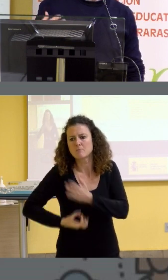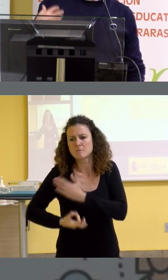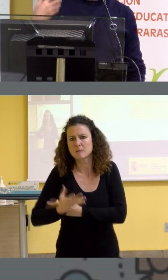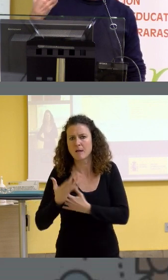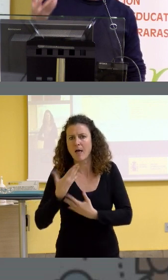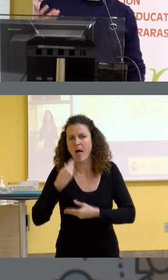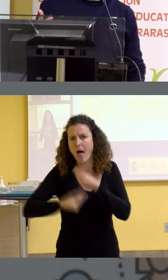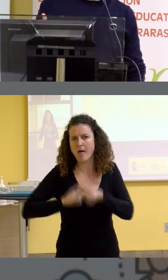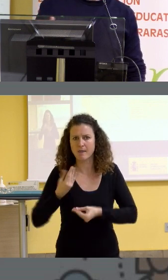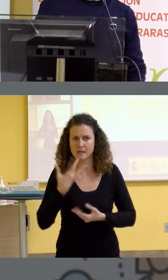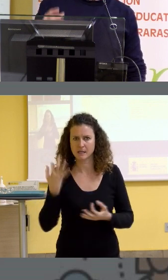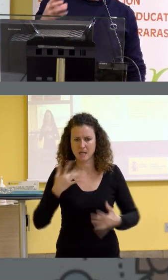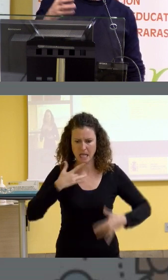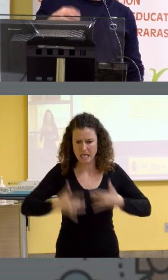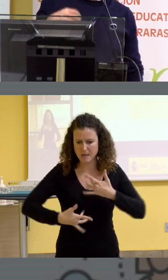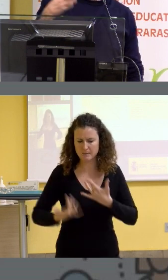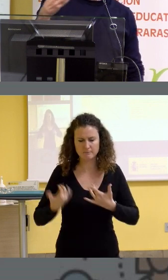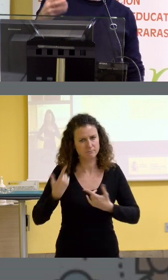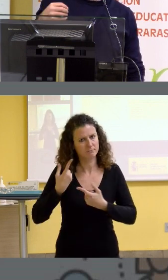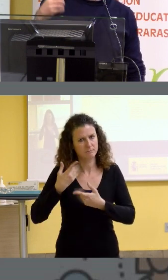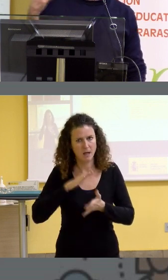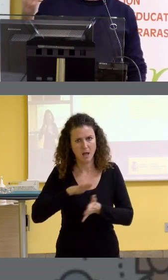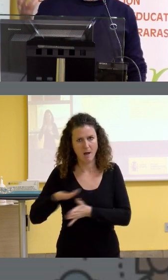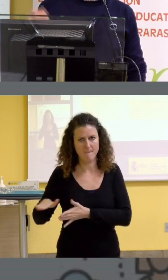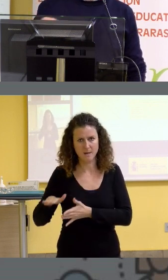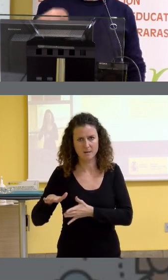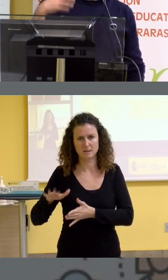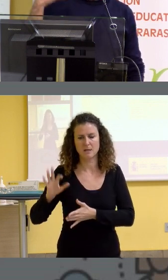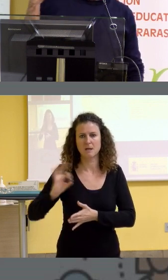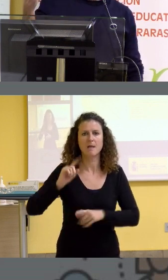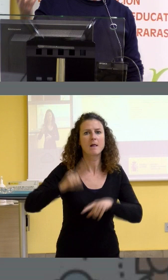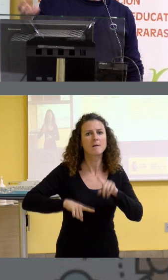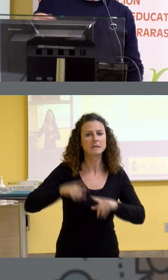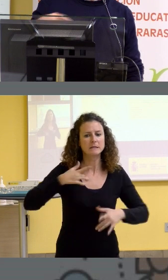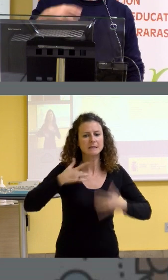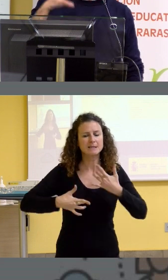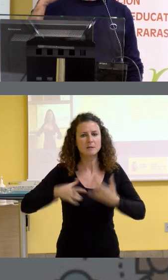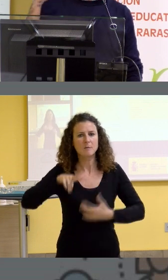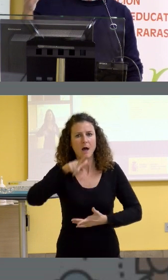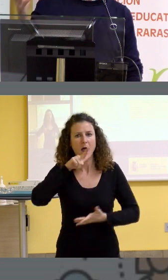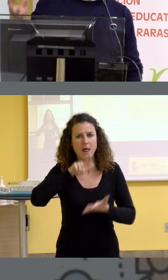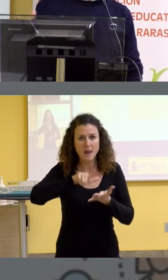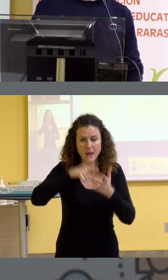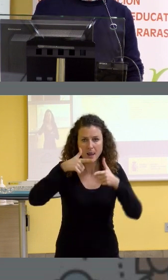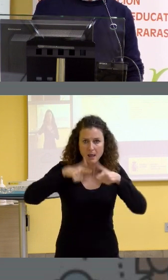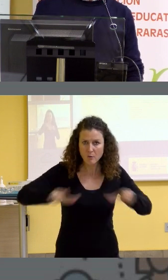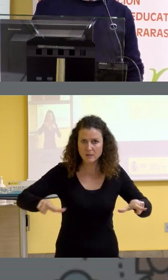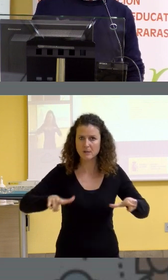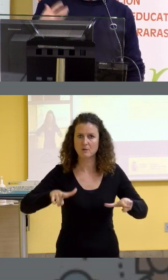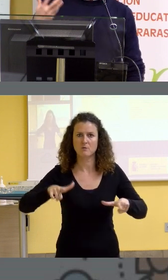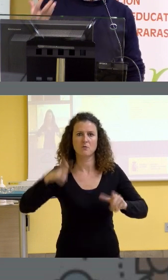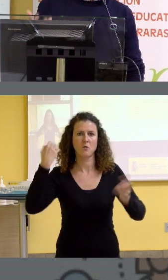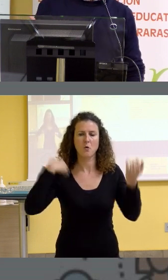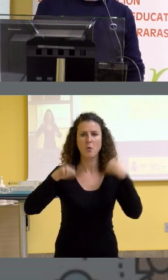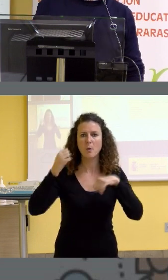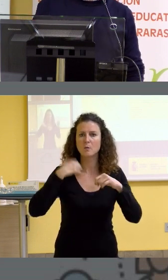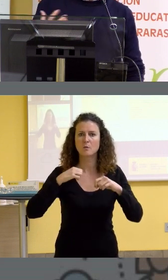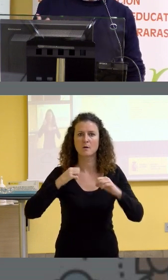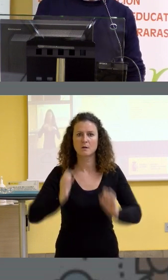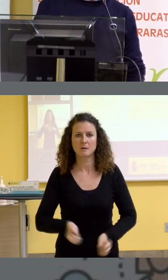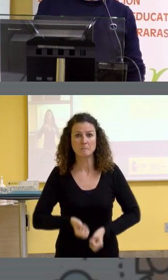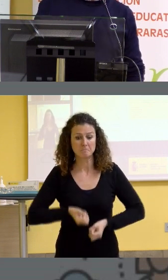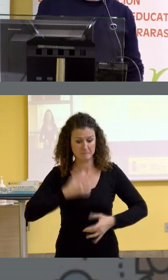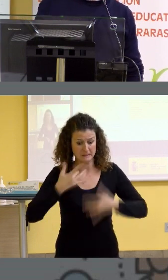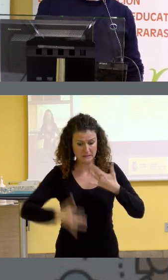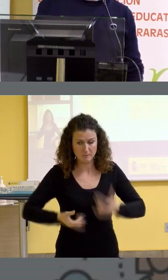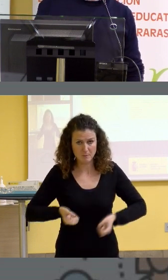independencia de los síntomas que tengan un aspecto más amnésico, más lingüístico, más conductual. Expresar estos